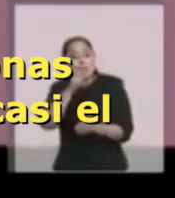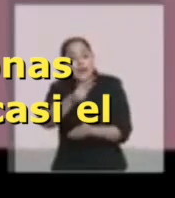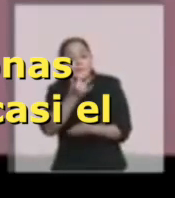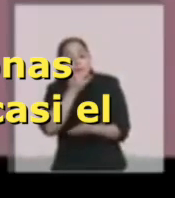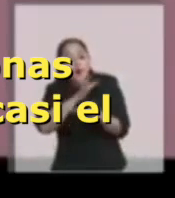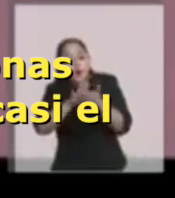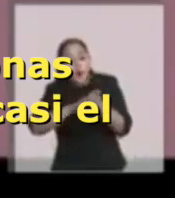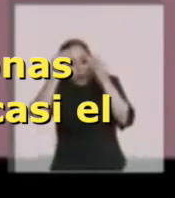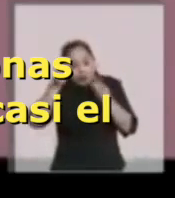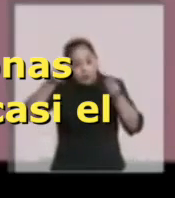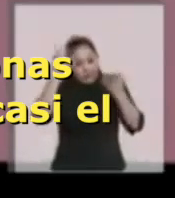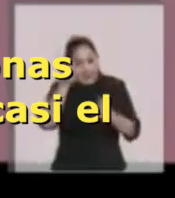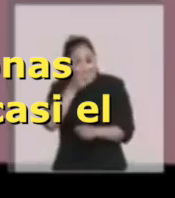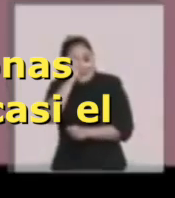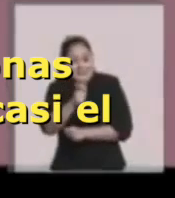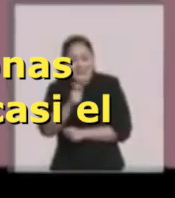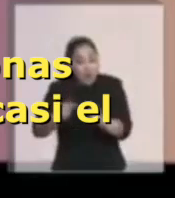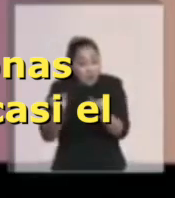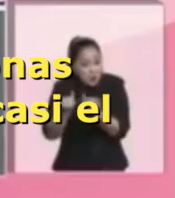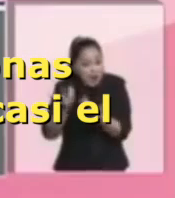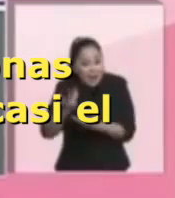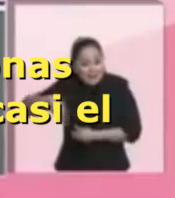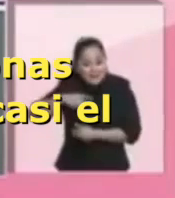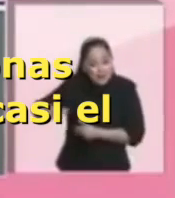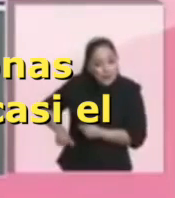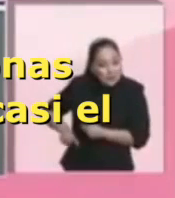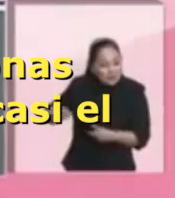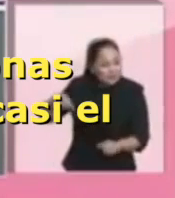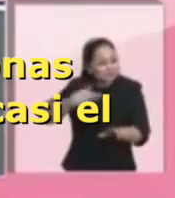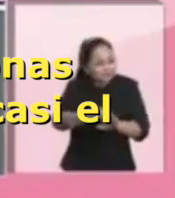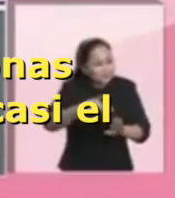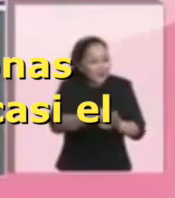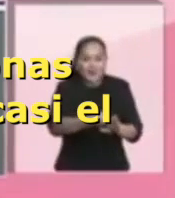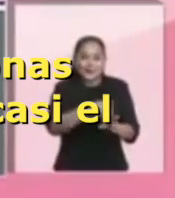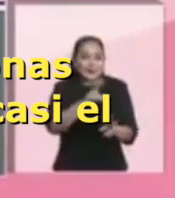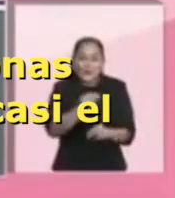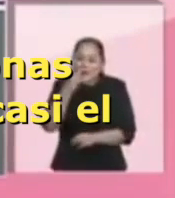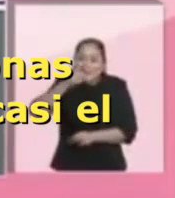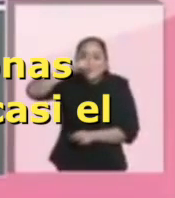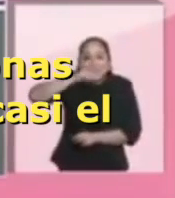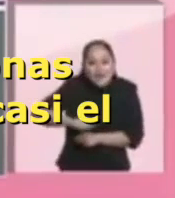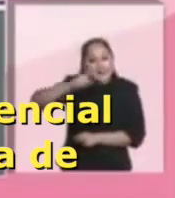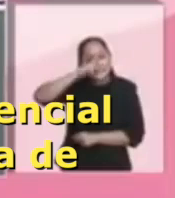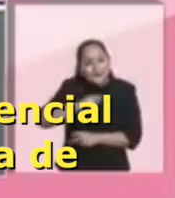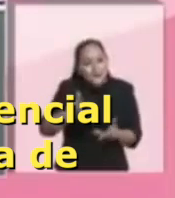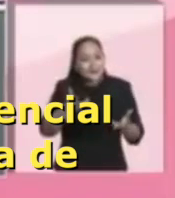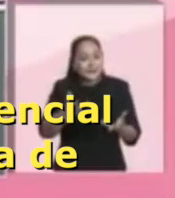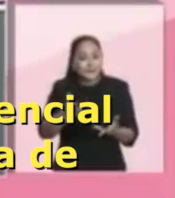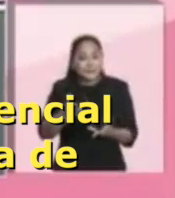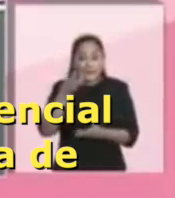promedio tanto los hogares como las personas permanecieron viendo la transmisión televisiva casi el 50% del